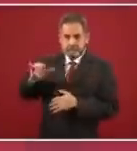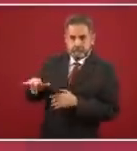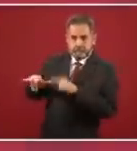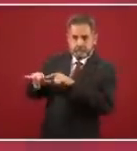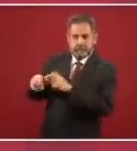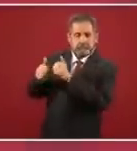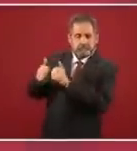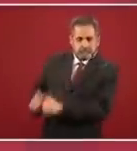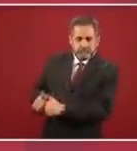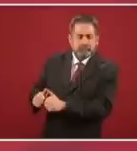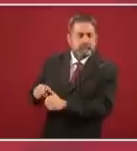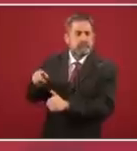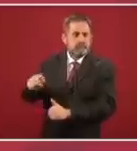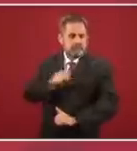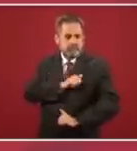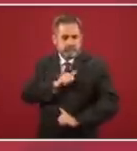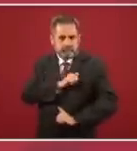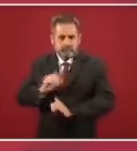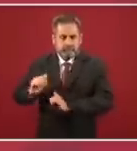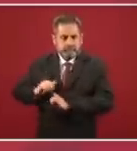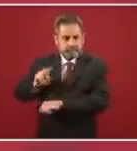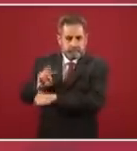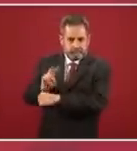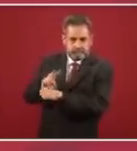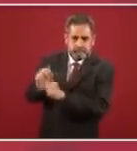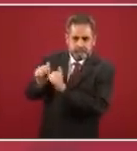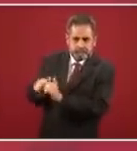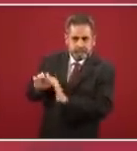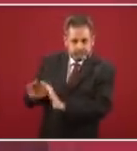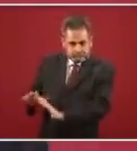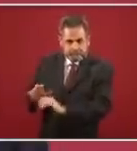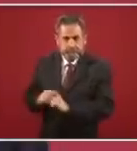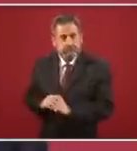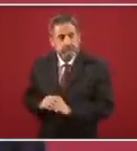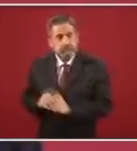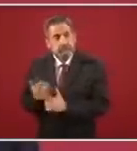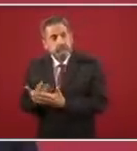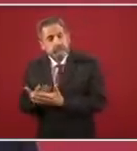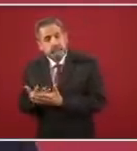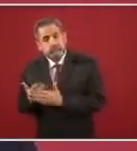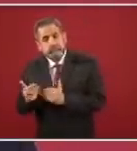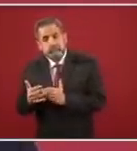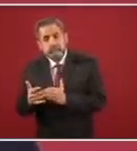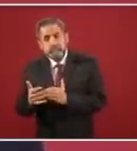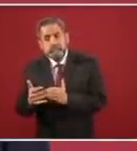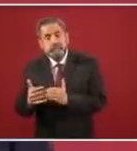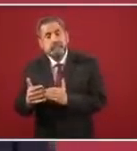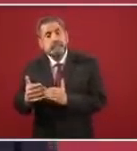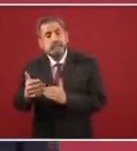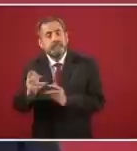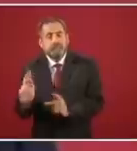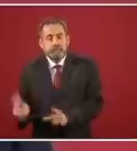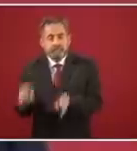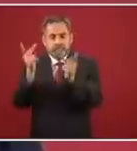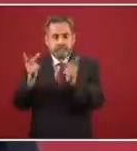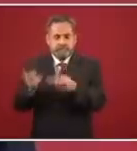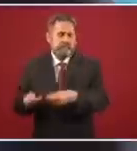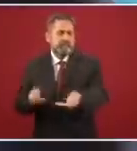Aérea, en tanto se vende, y al mismo